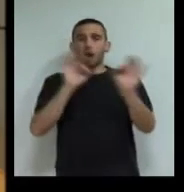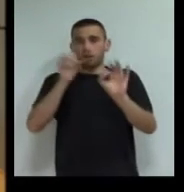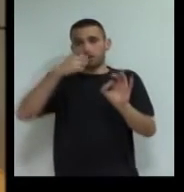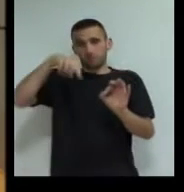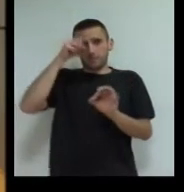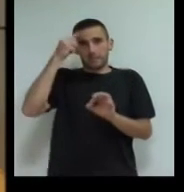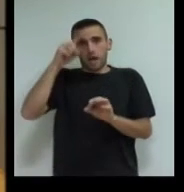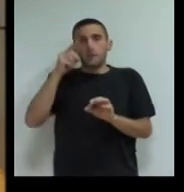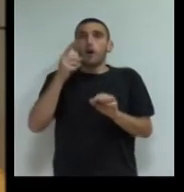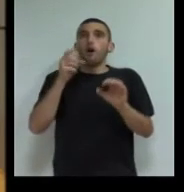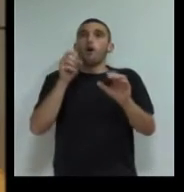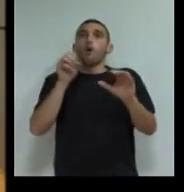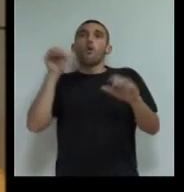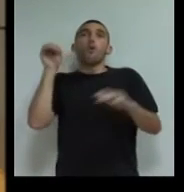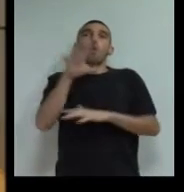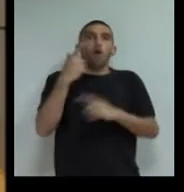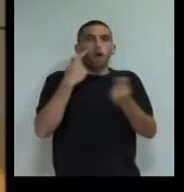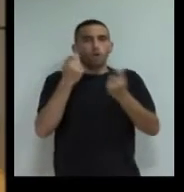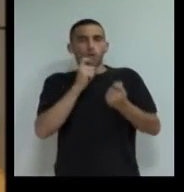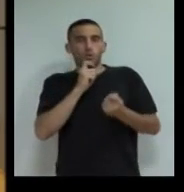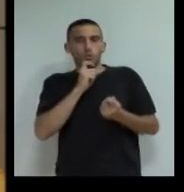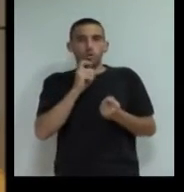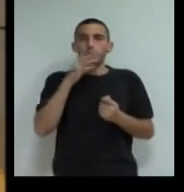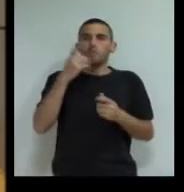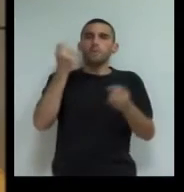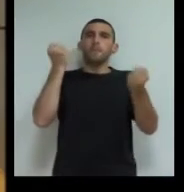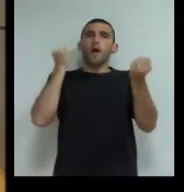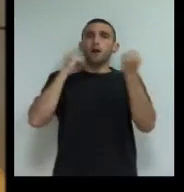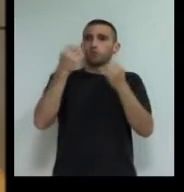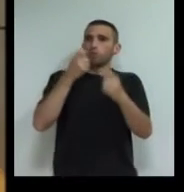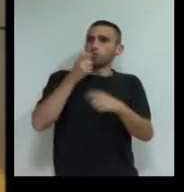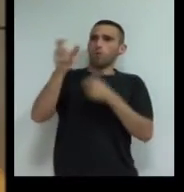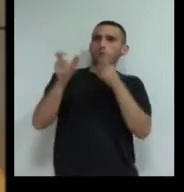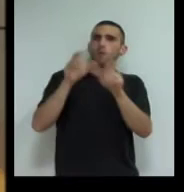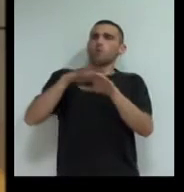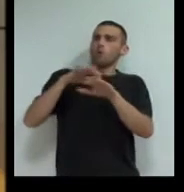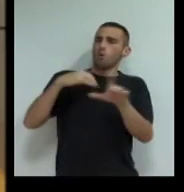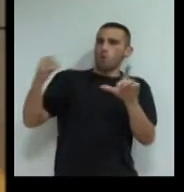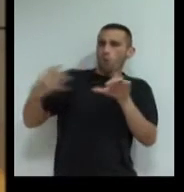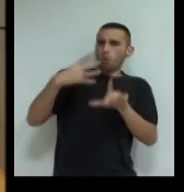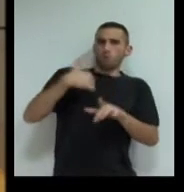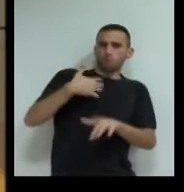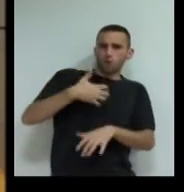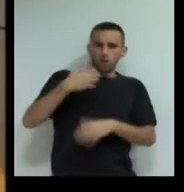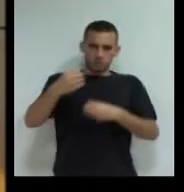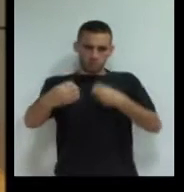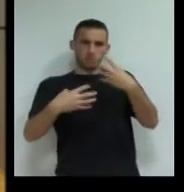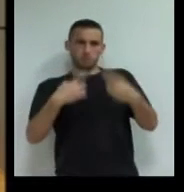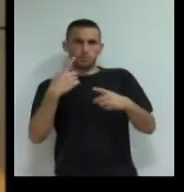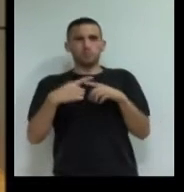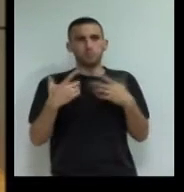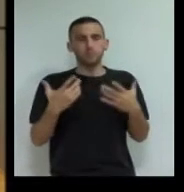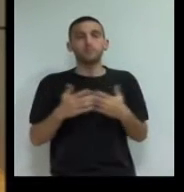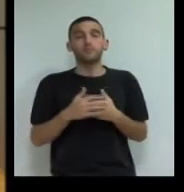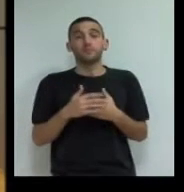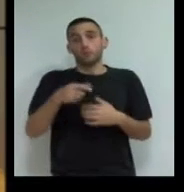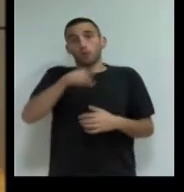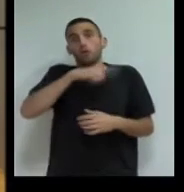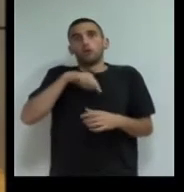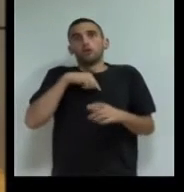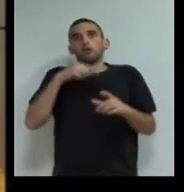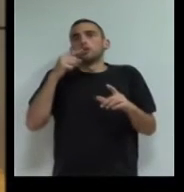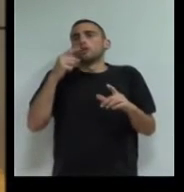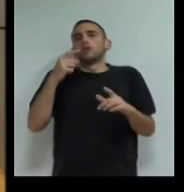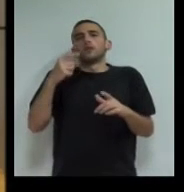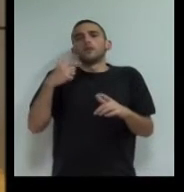porque se meten con vosotros los actores por aquella luz que molesta y todo esto, ¿no? Nosotros eso